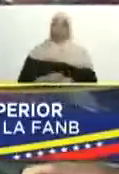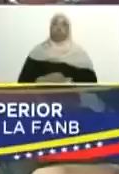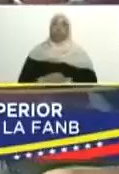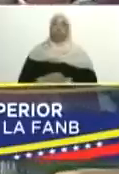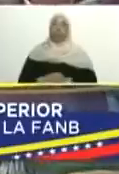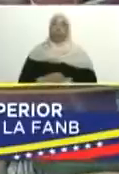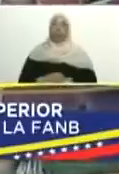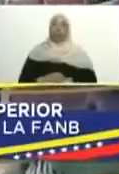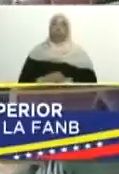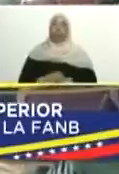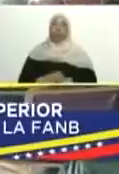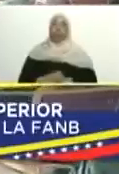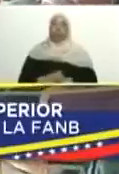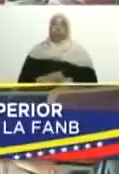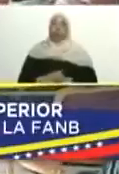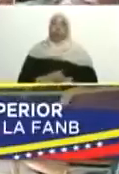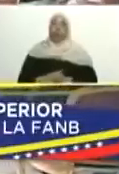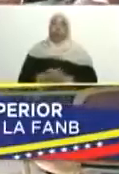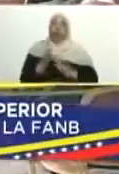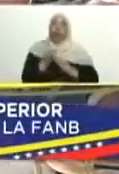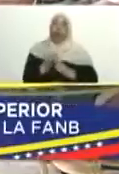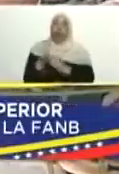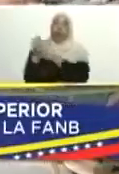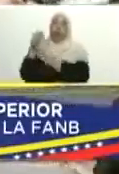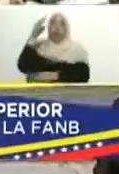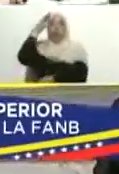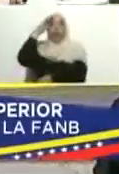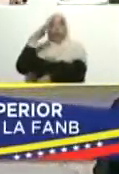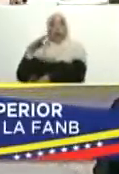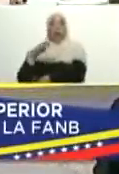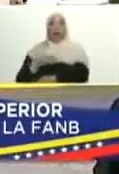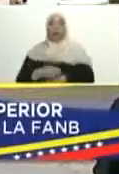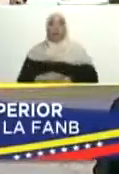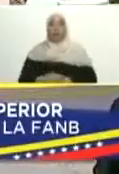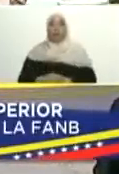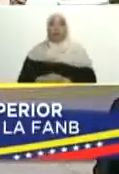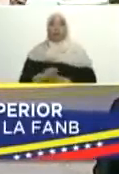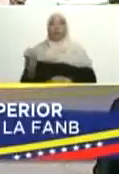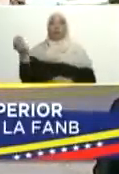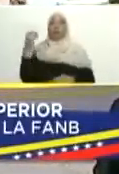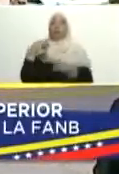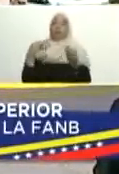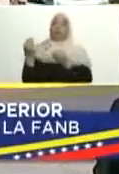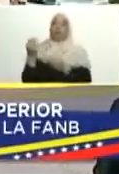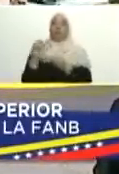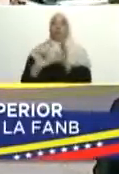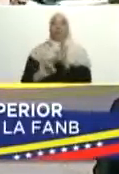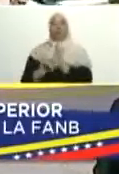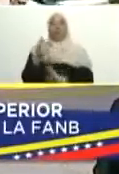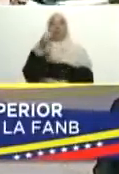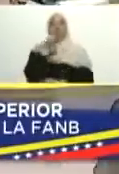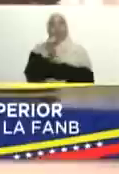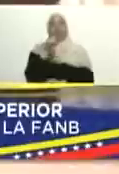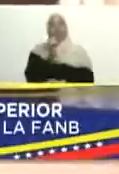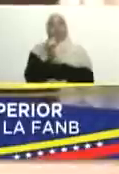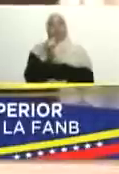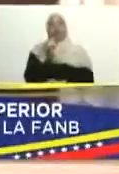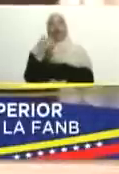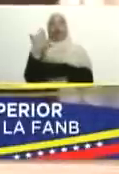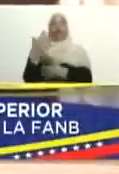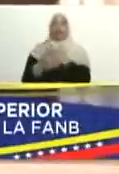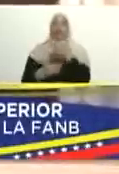Y que el liderazgo militar en el nivel más alto y de mayor